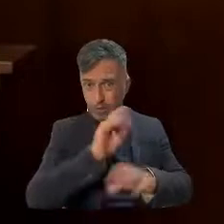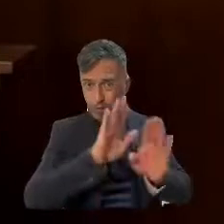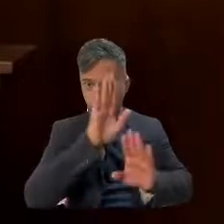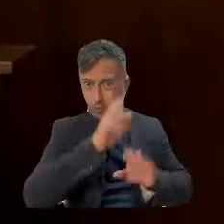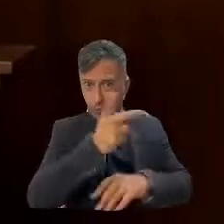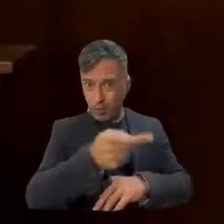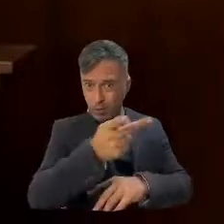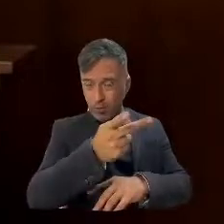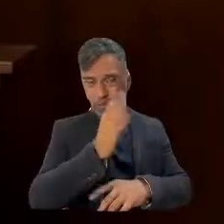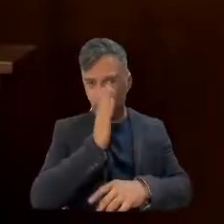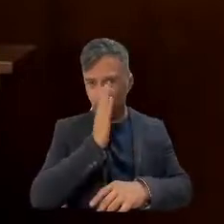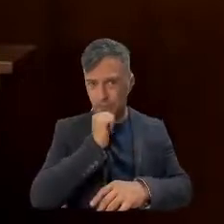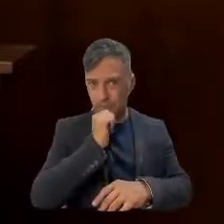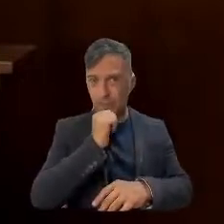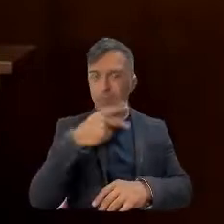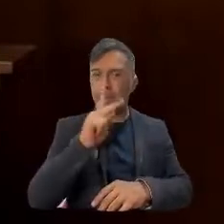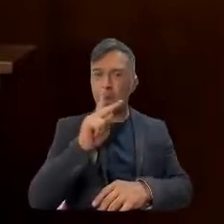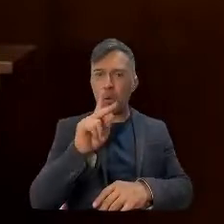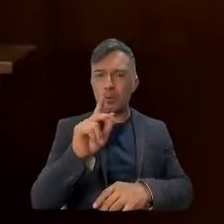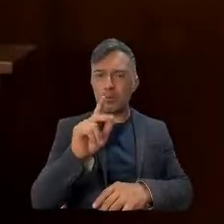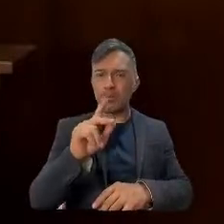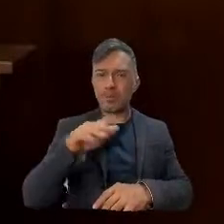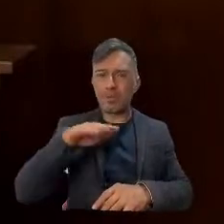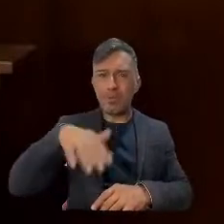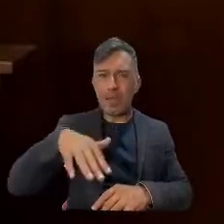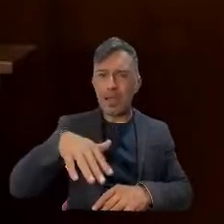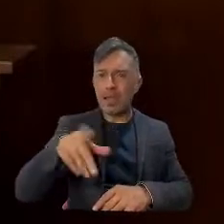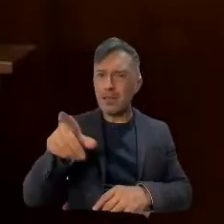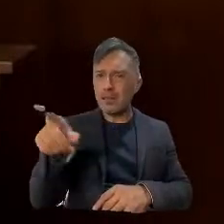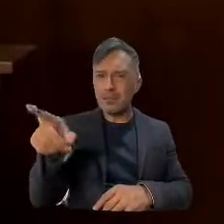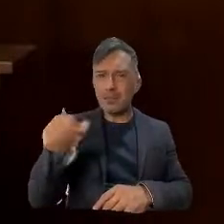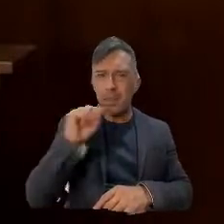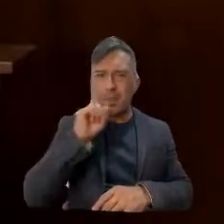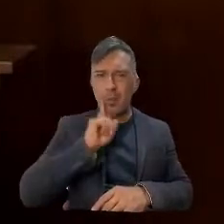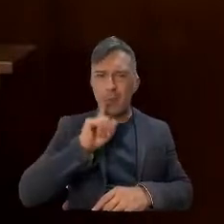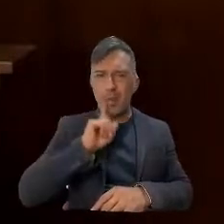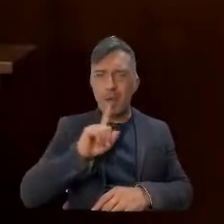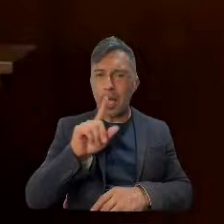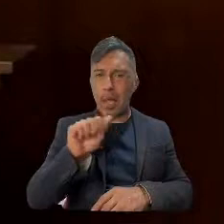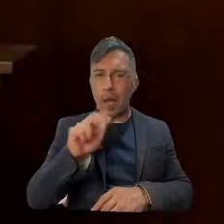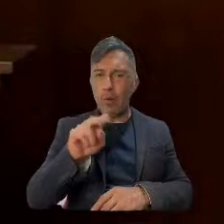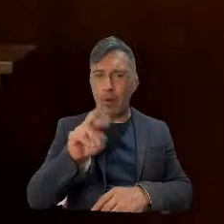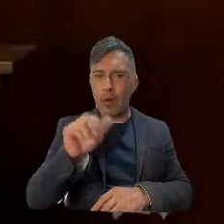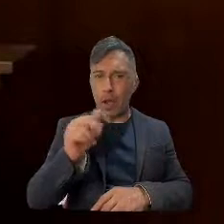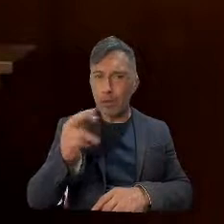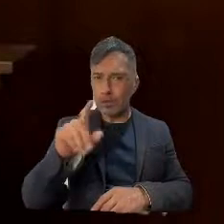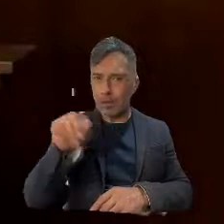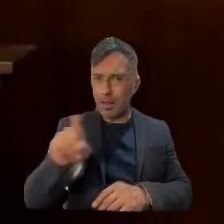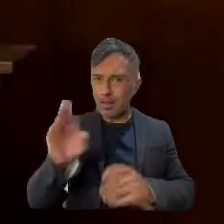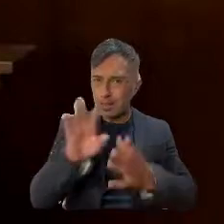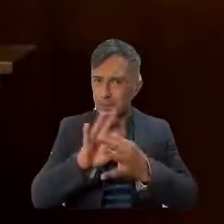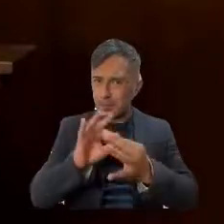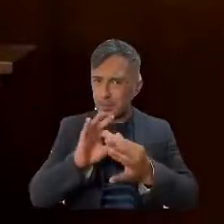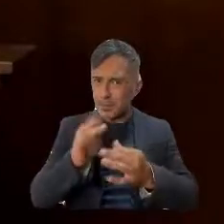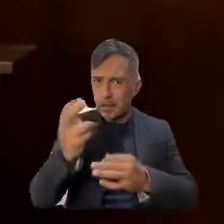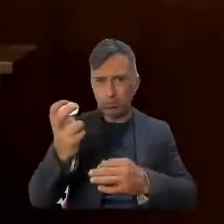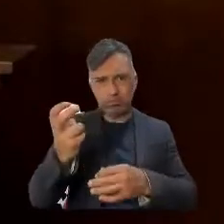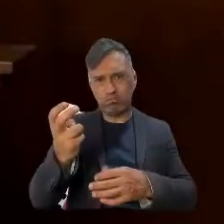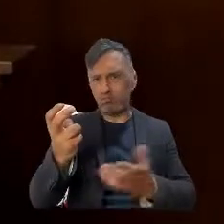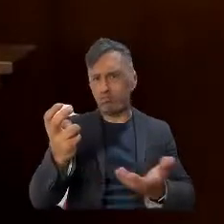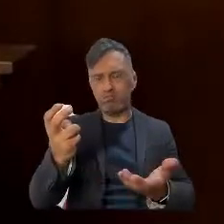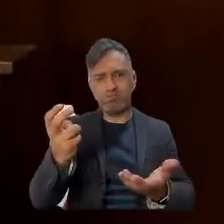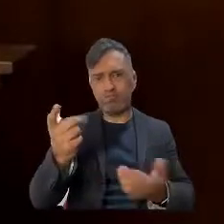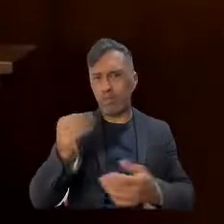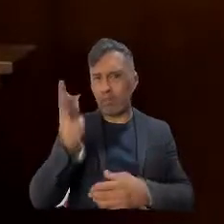en ningún sentido lo que hace unos minutos dijo aquí la compañera Aurora González. Es falso que la política de